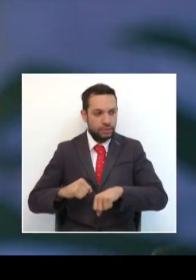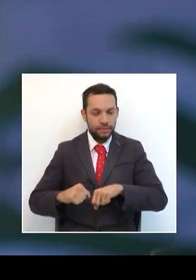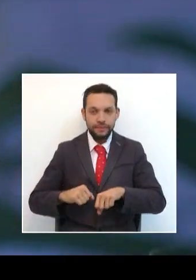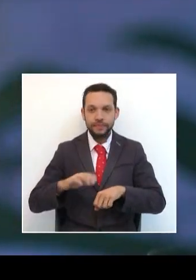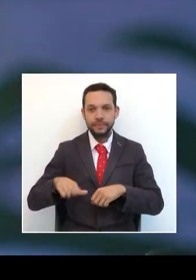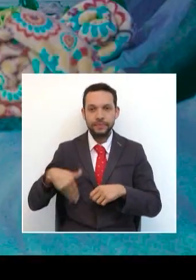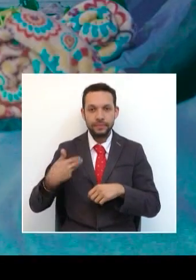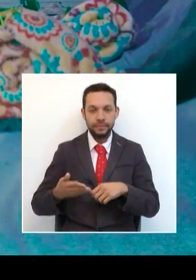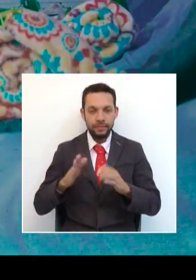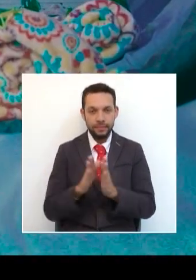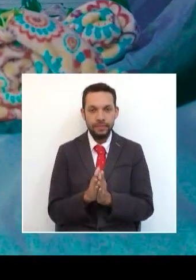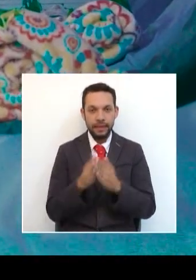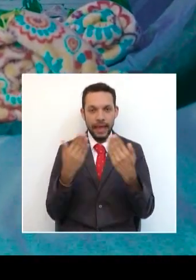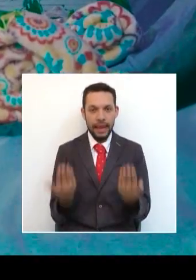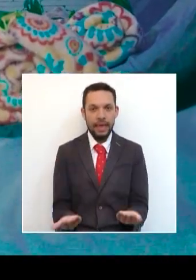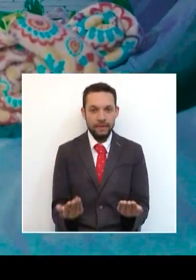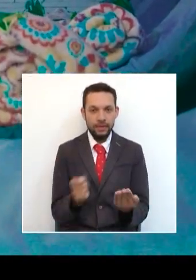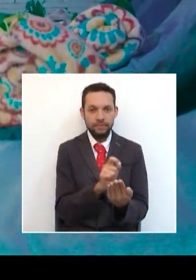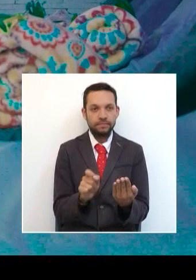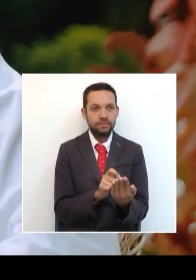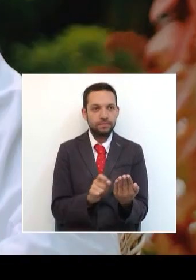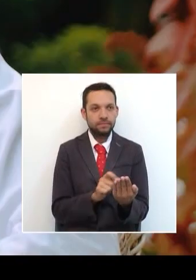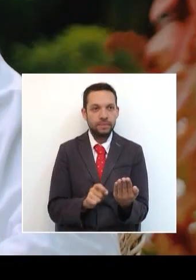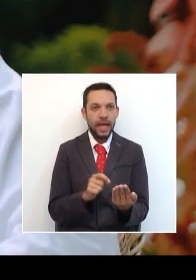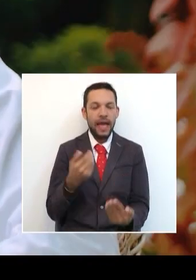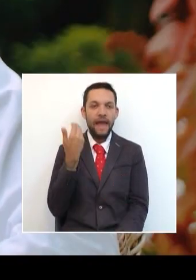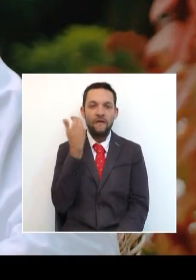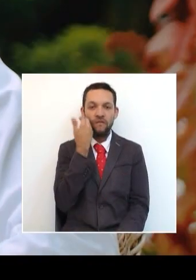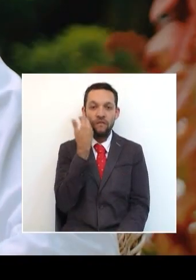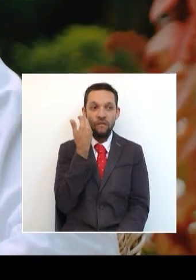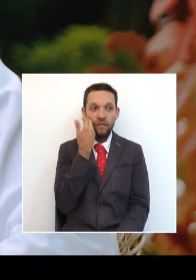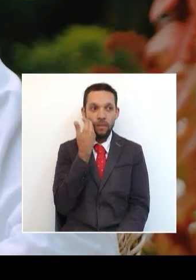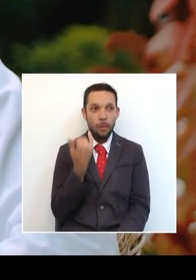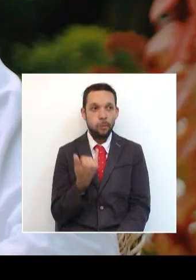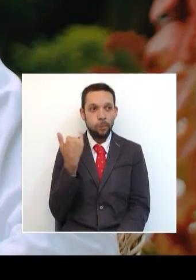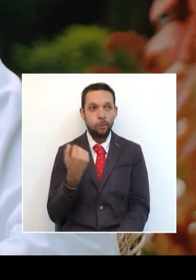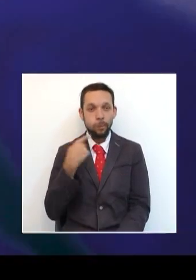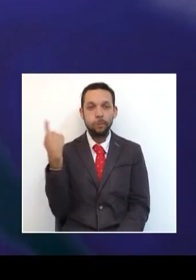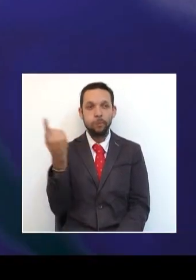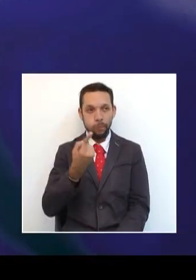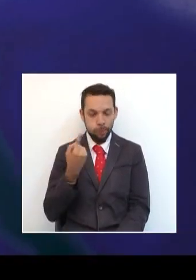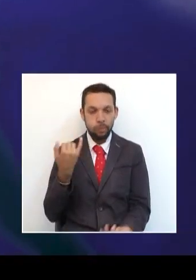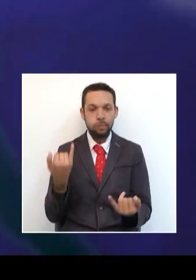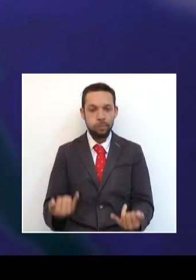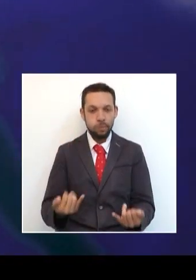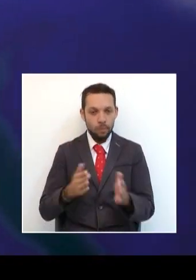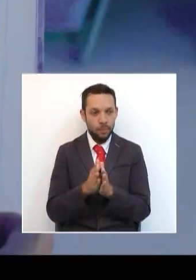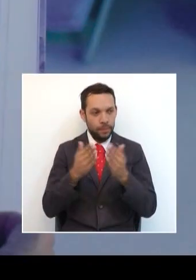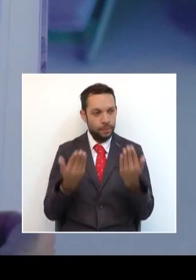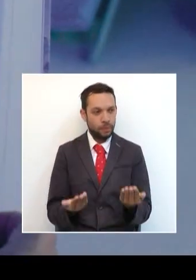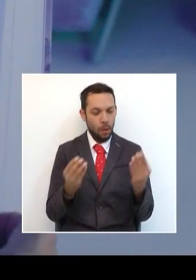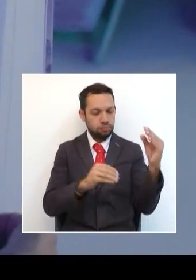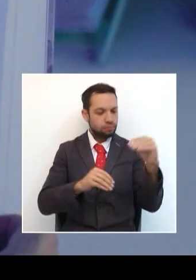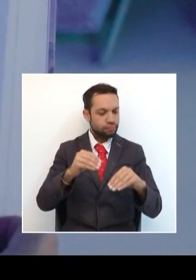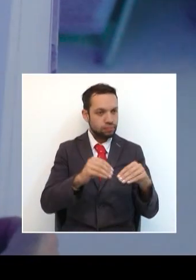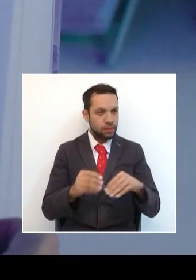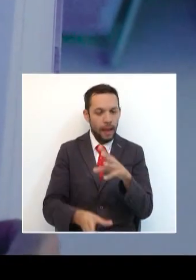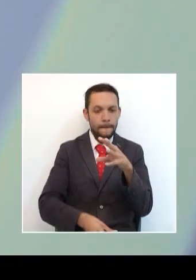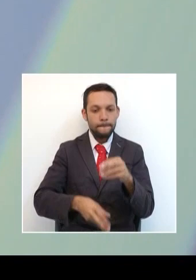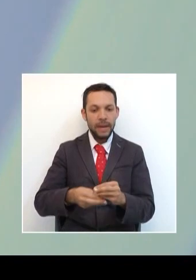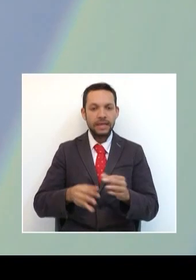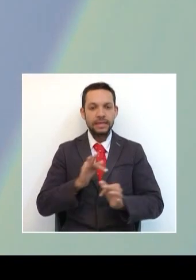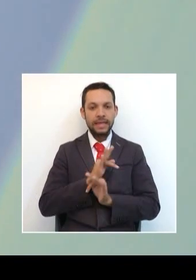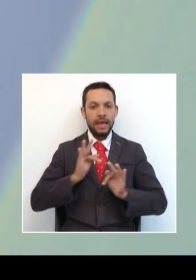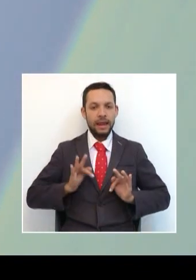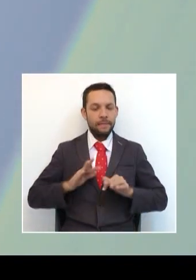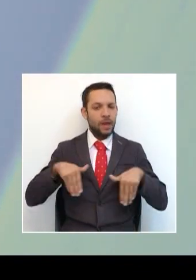Escribí un libro que se llama Las 100 enfermedades más frecuentes, pero a ese libro yo le tenía que poner el complemento terapéutico y escribo